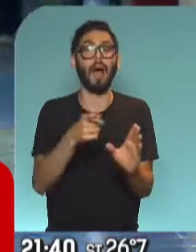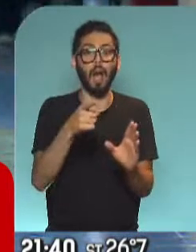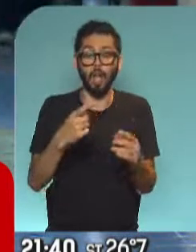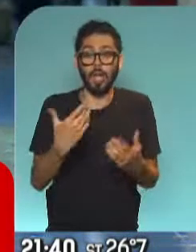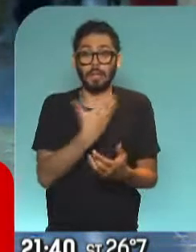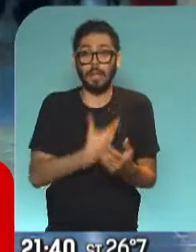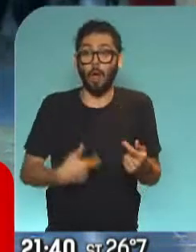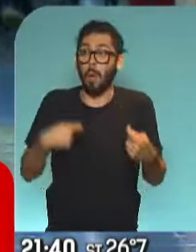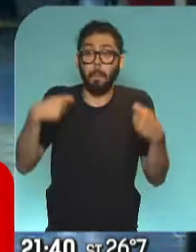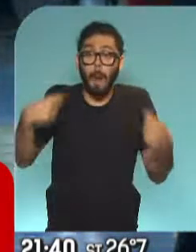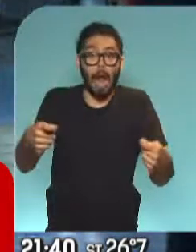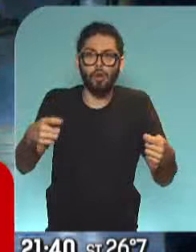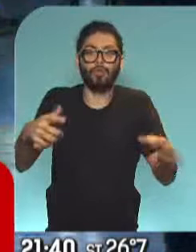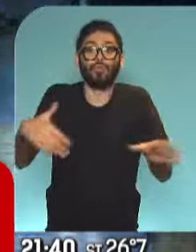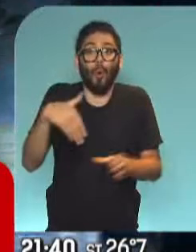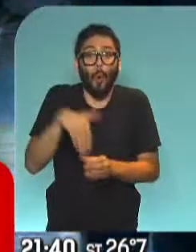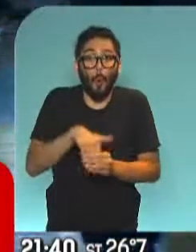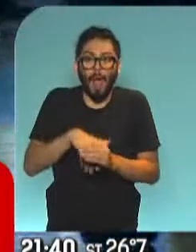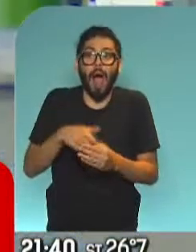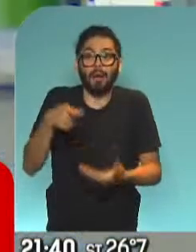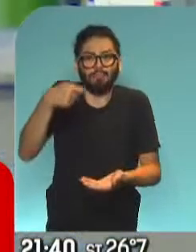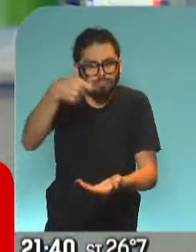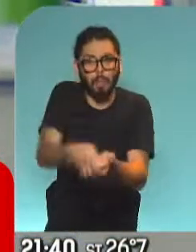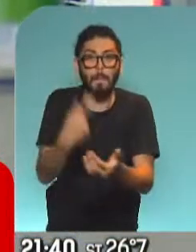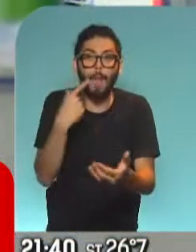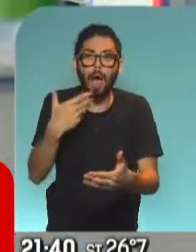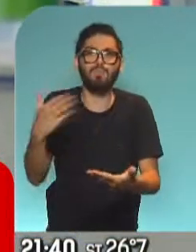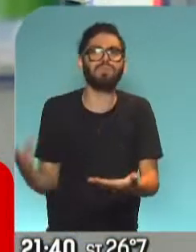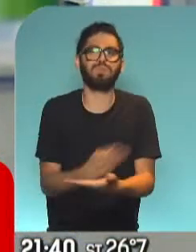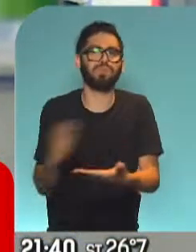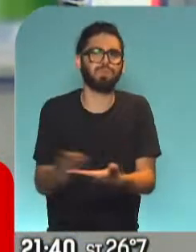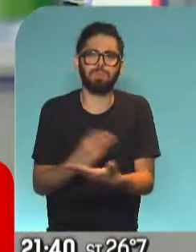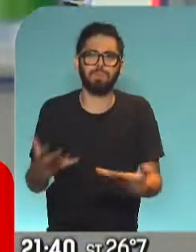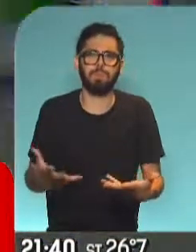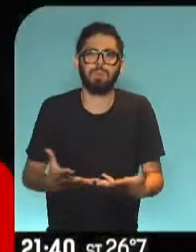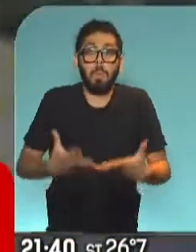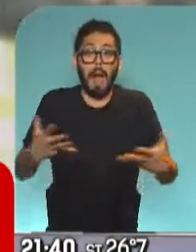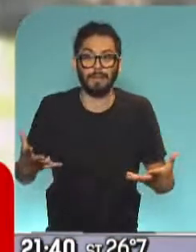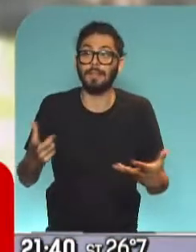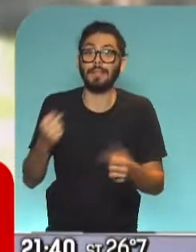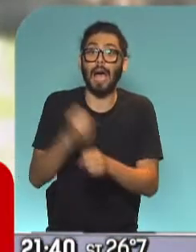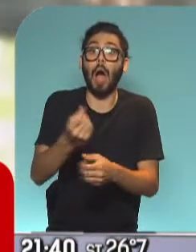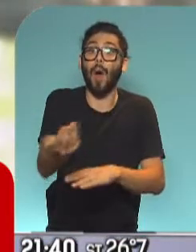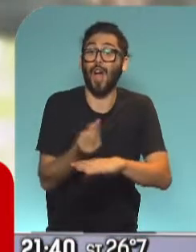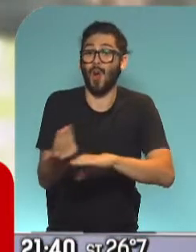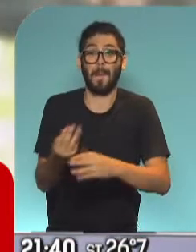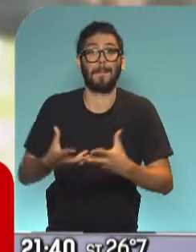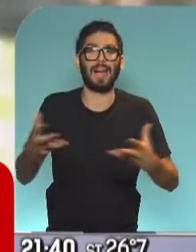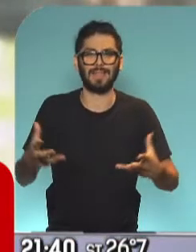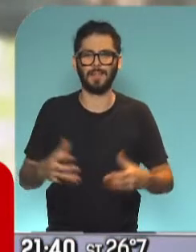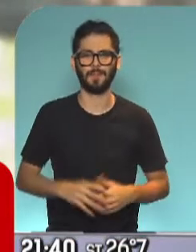Estado podrá invertir con el objetivo de alentar la producción y generar empleo. ¿Sabe qué significa